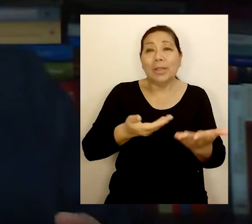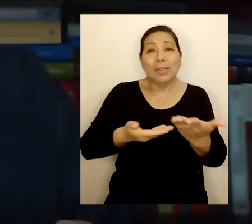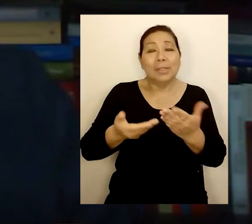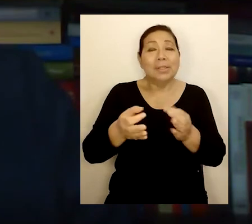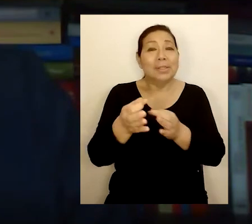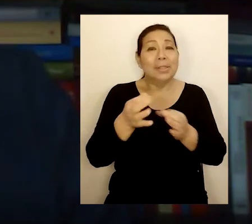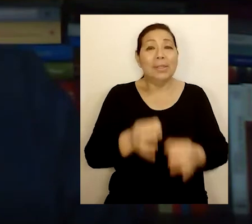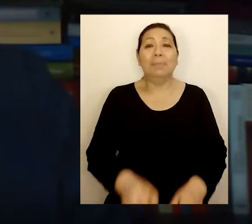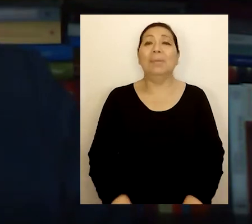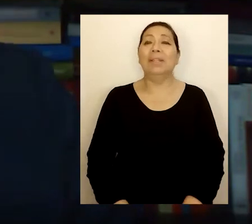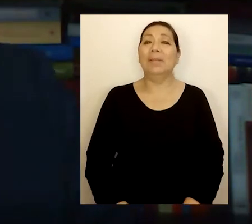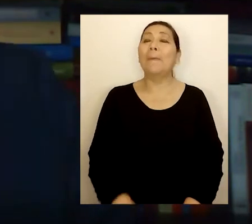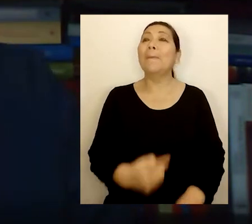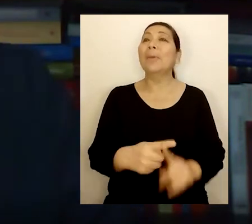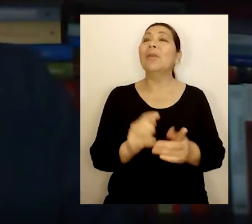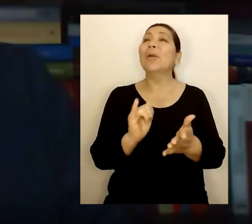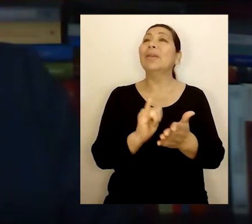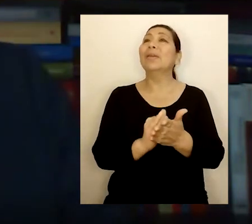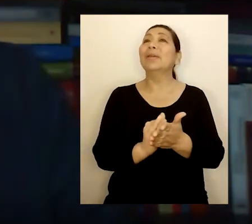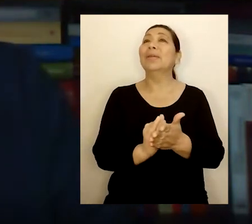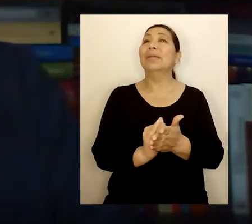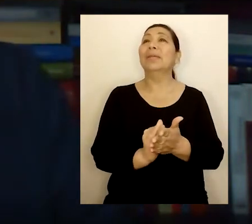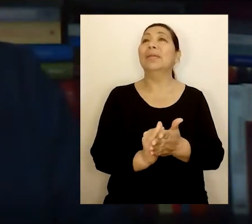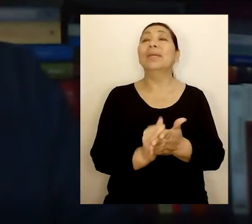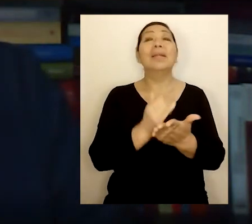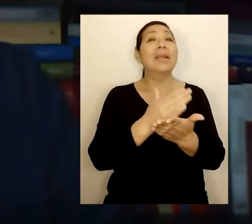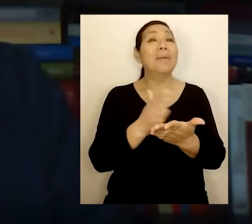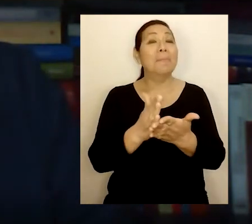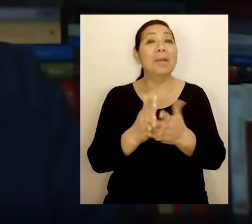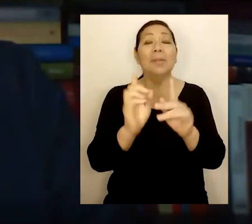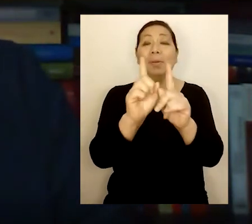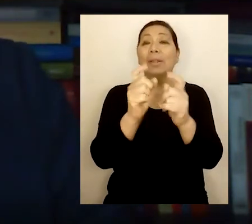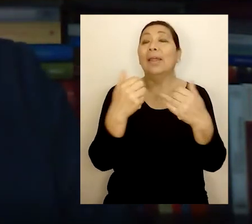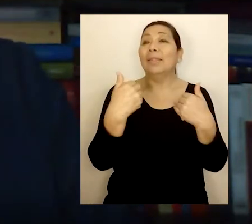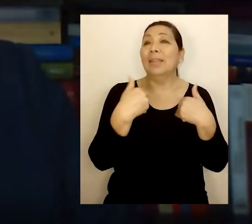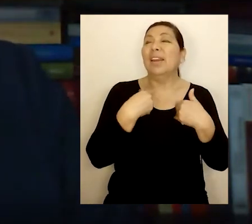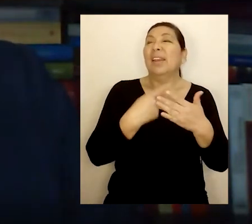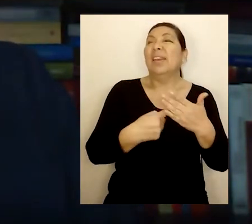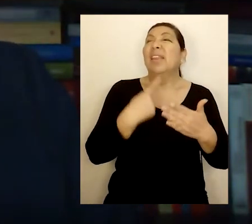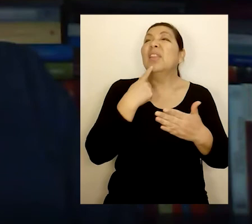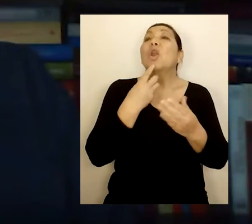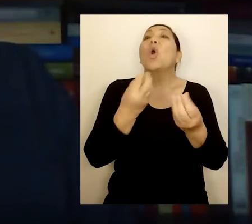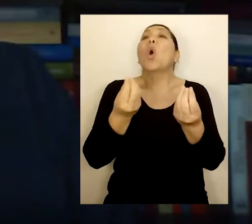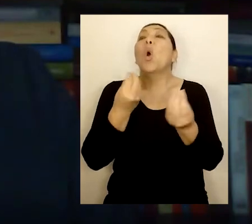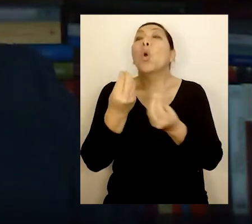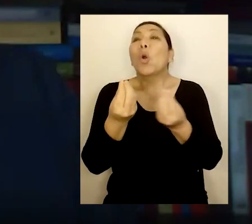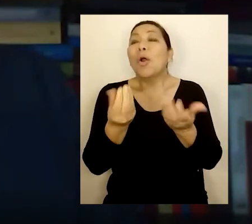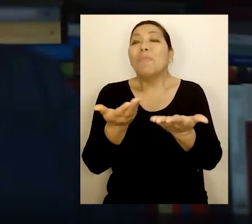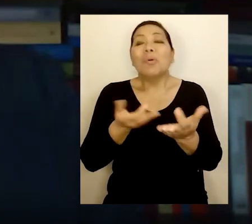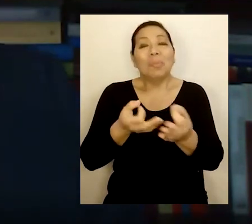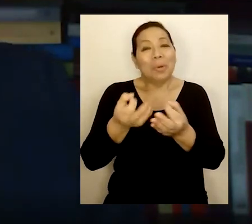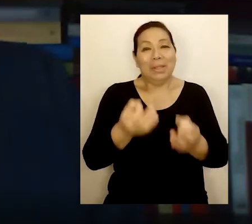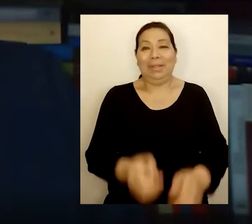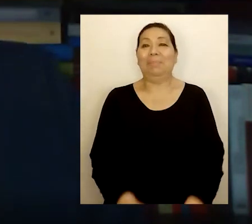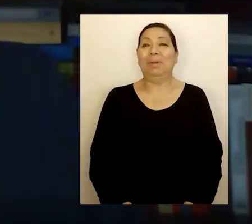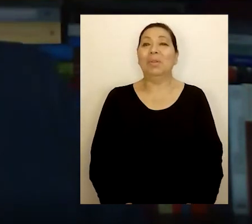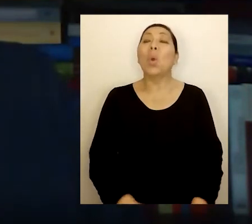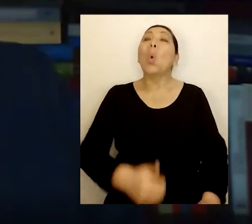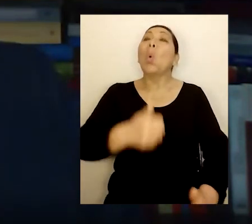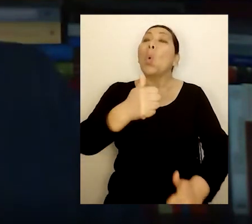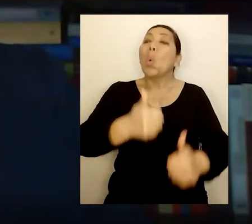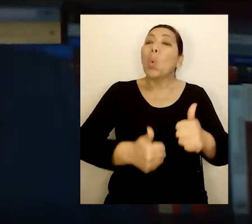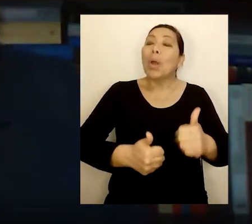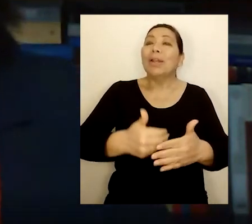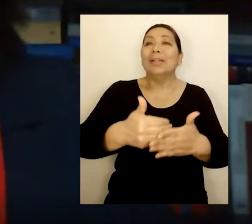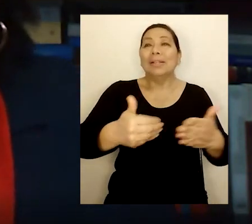indebida interpretación, sino que más bien en la parte que cuestiona tiene que decir y cómo debió interpretarse, cuál es